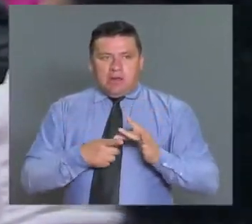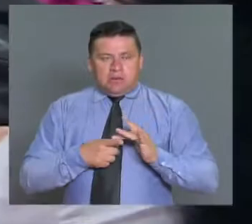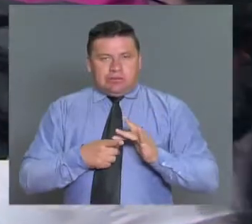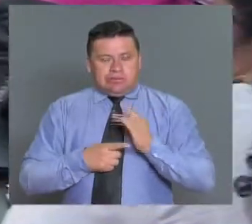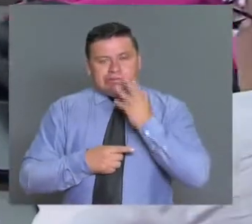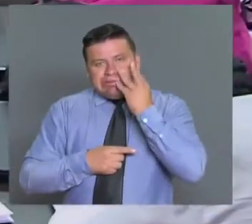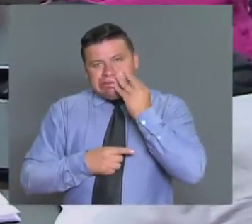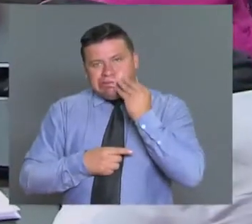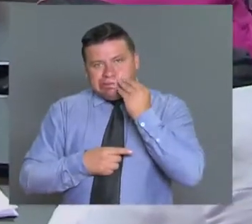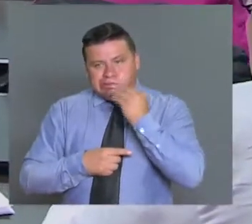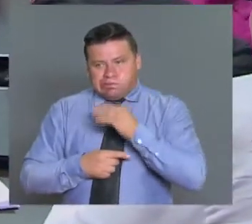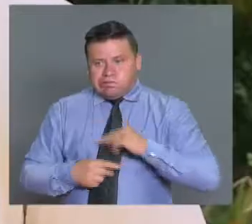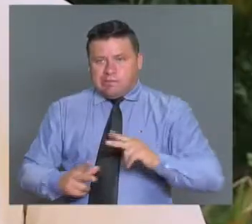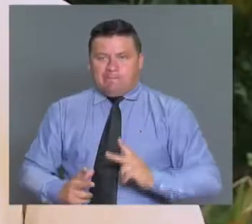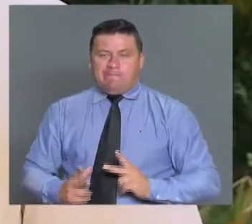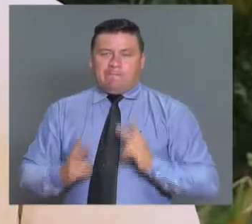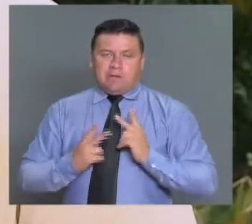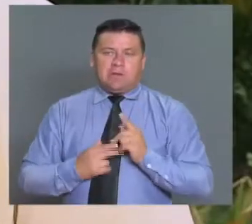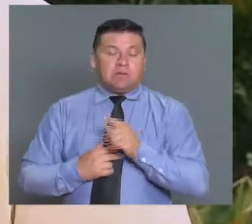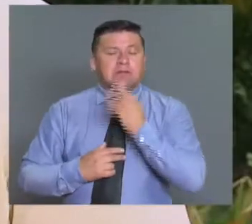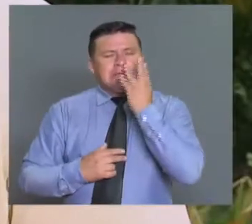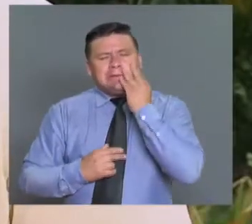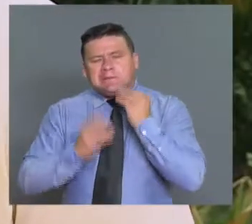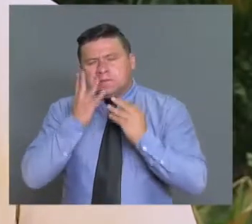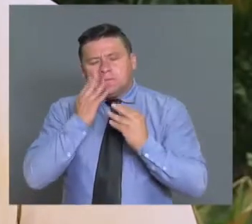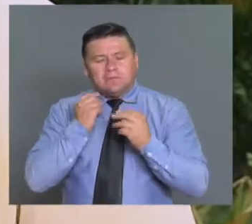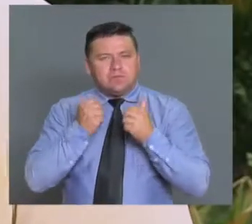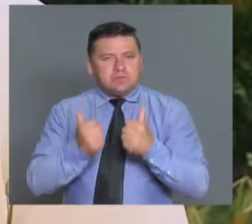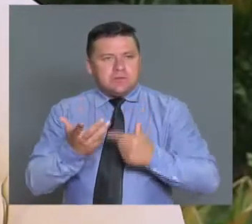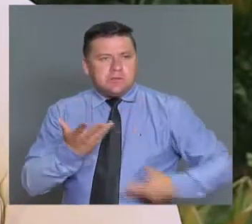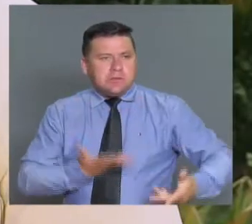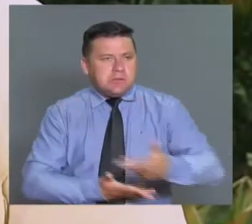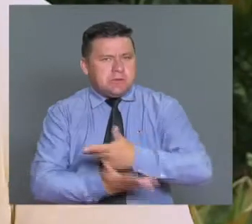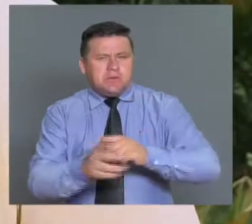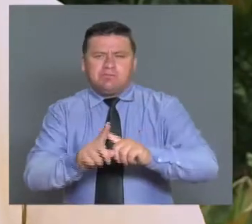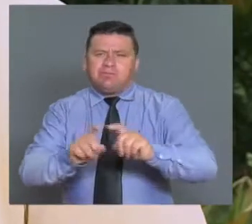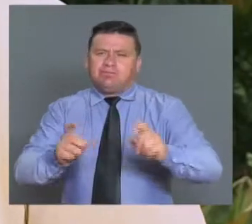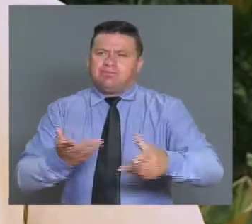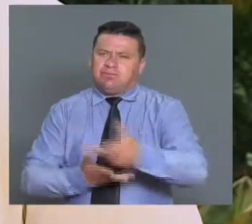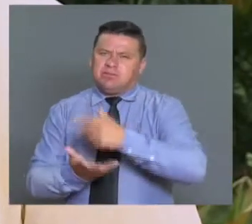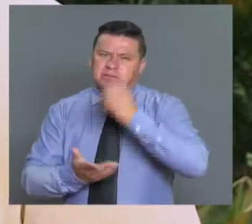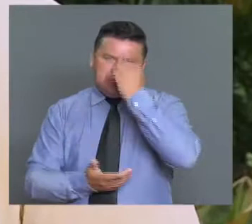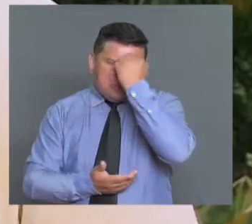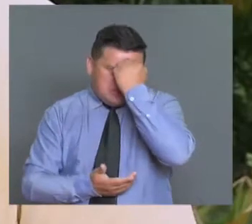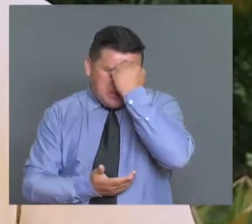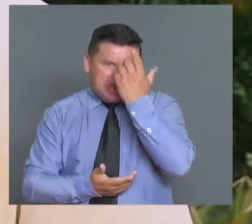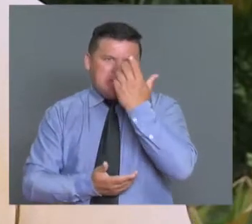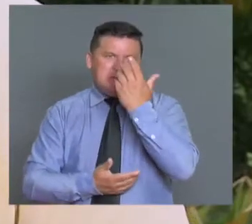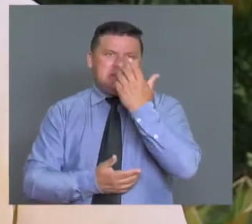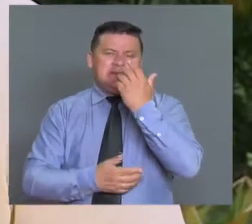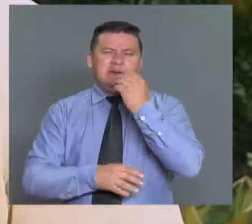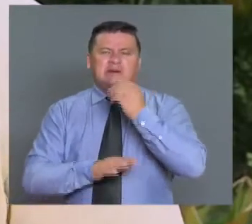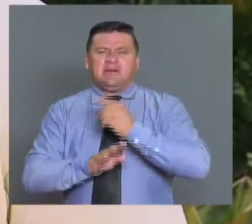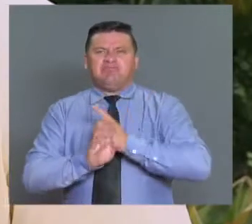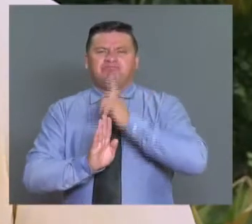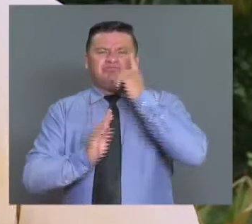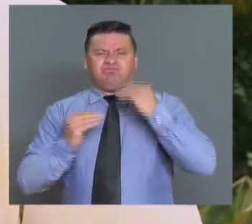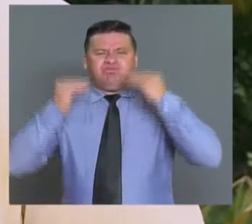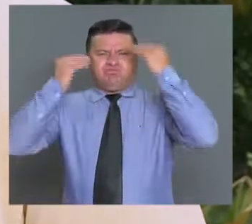mejores experiencias de sus vidas. Son experiencias muy buenas compartir con diversos profesores, magistrados,